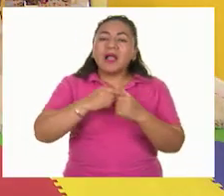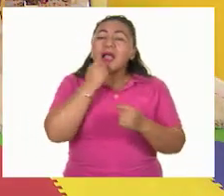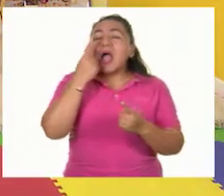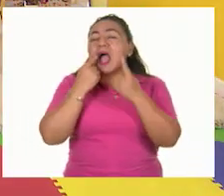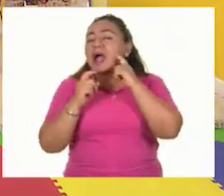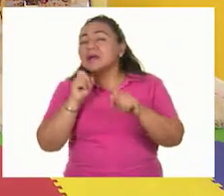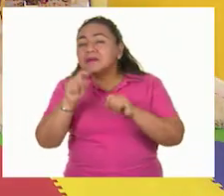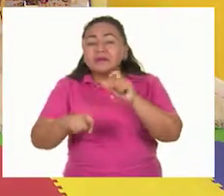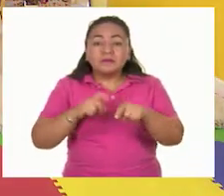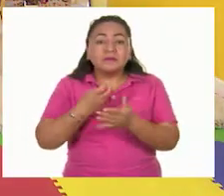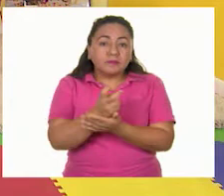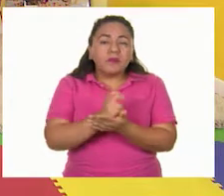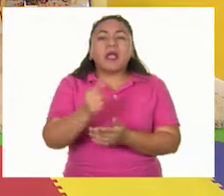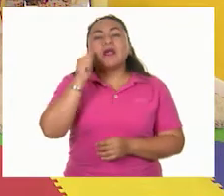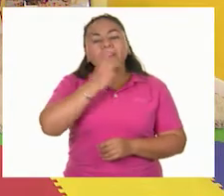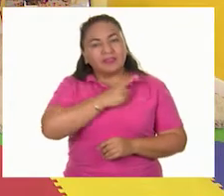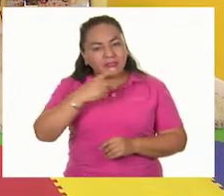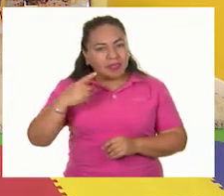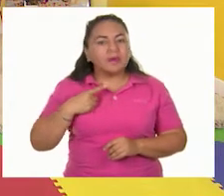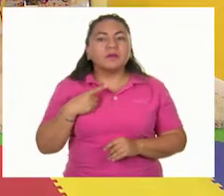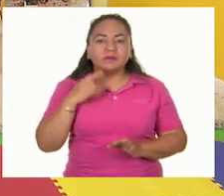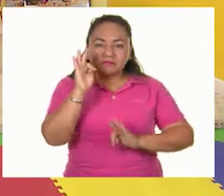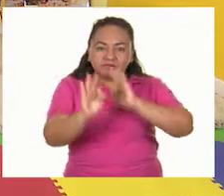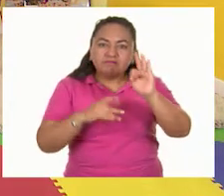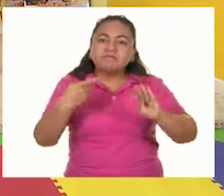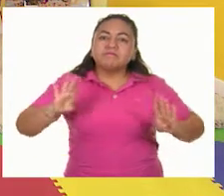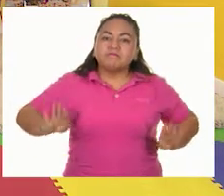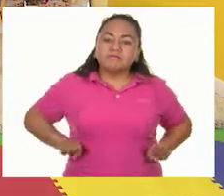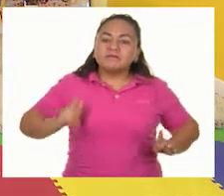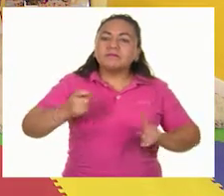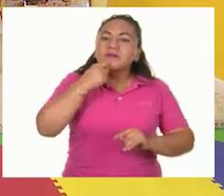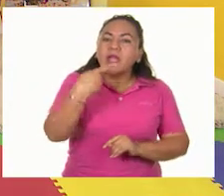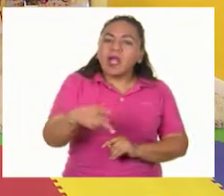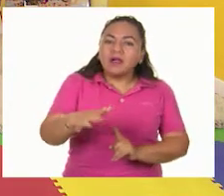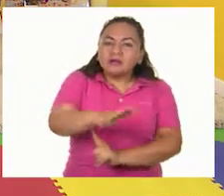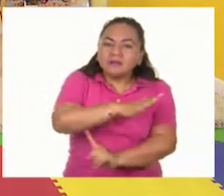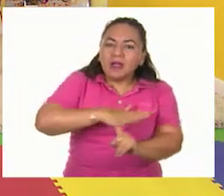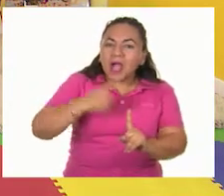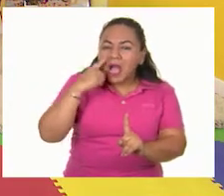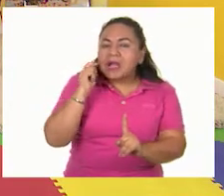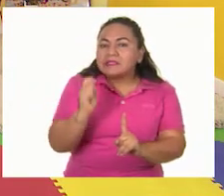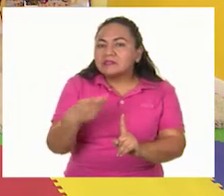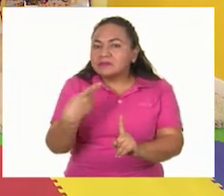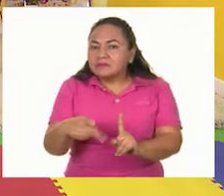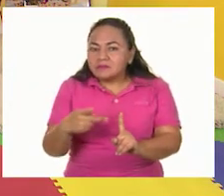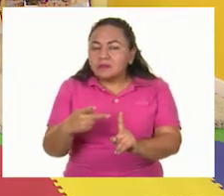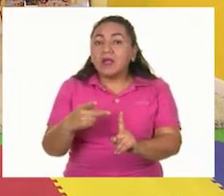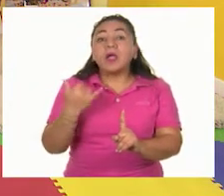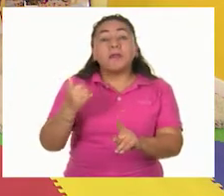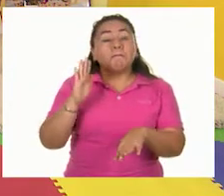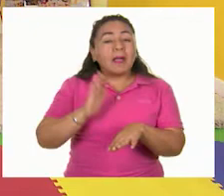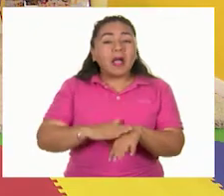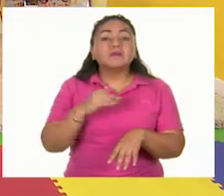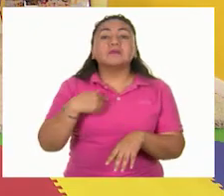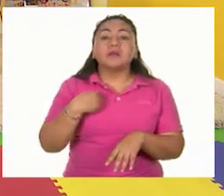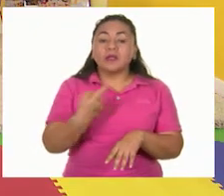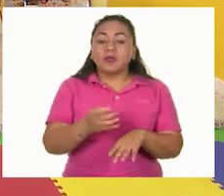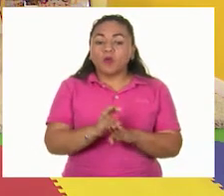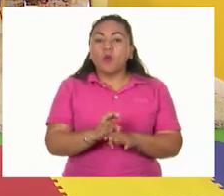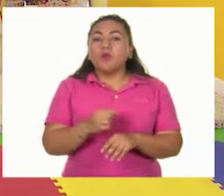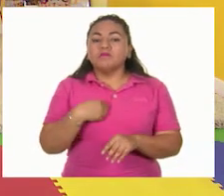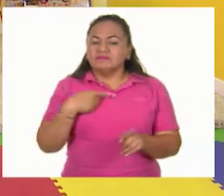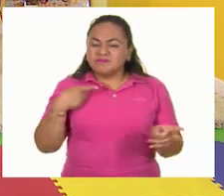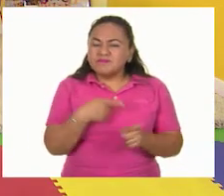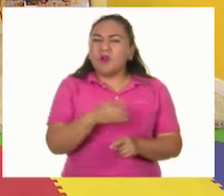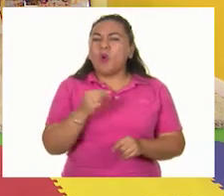berrinches, siempre se debe considerar las características y el entorno de la niña o el niño. Y sobre todo, nunca dañar la integridad